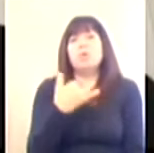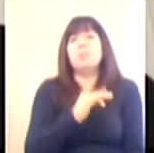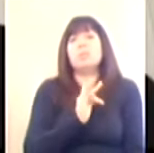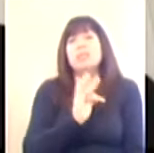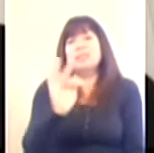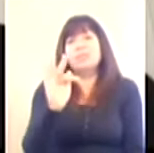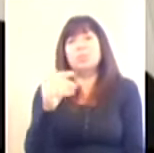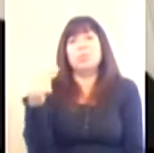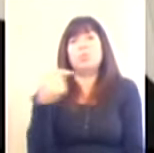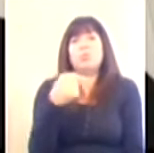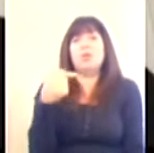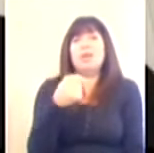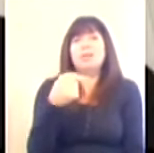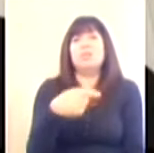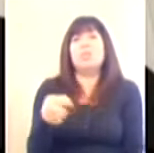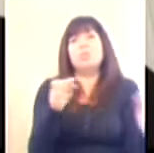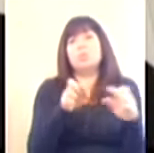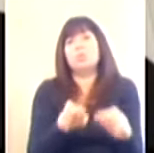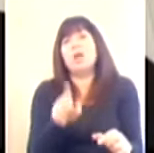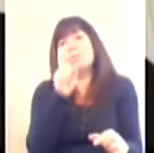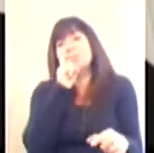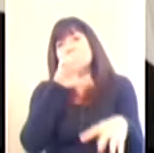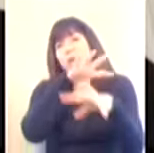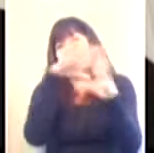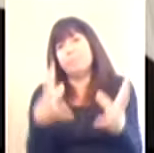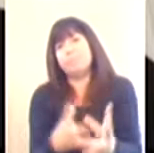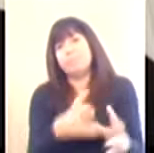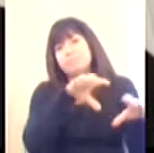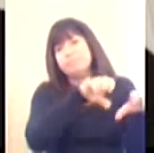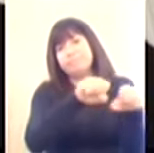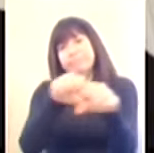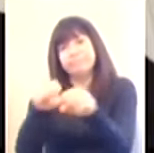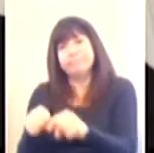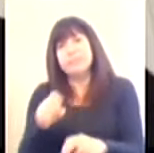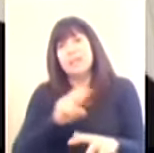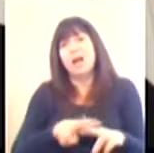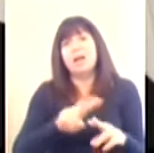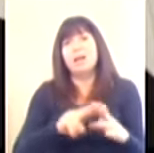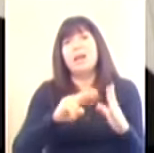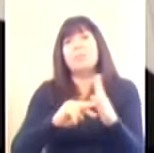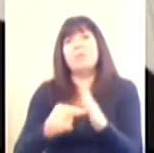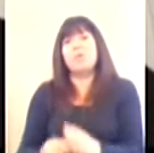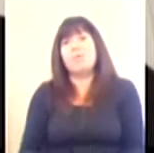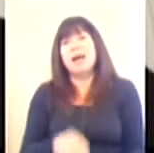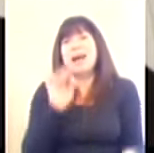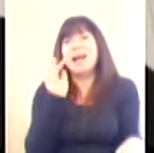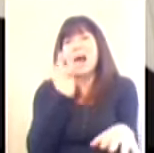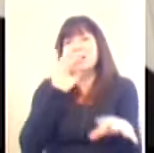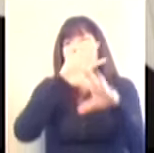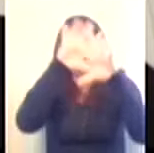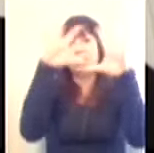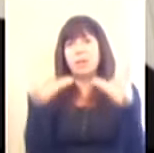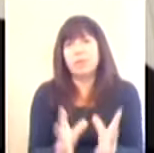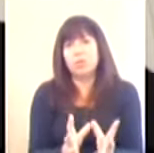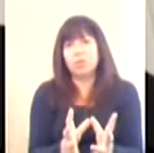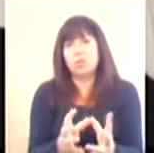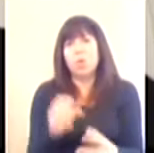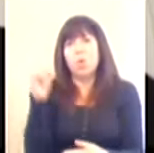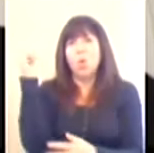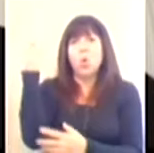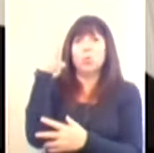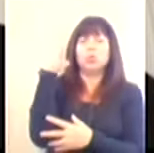negativos en la posibilidad que tengamos como planeta de ponernos de acuerdo para resolver el problema del calentamiento global. Yo creo que esa es una luz de alerta que esta